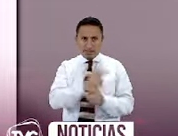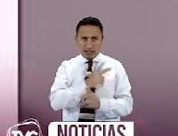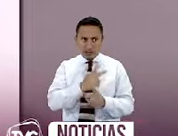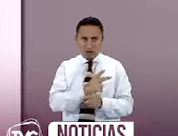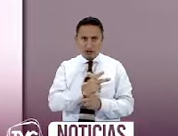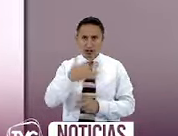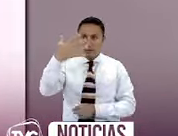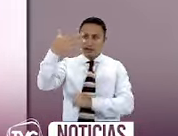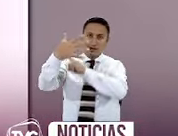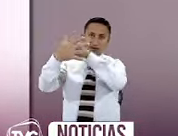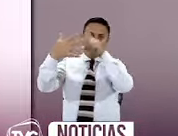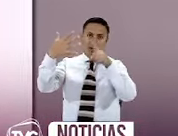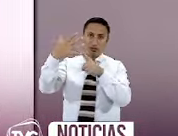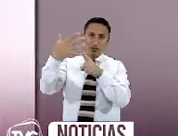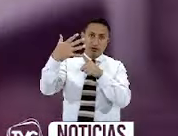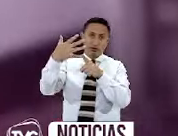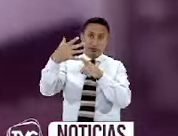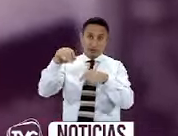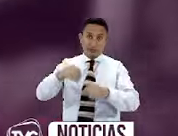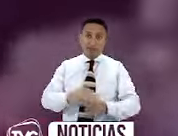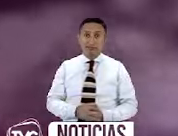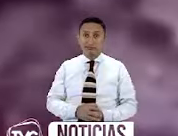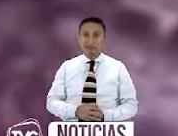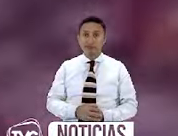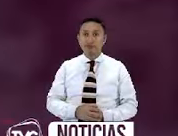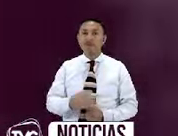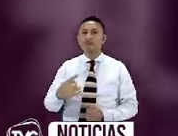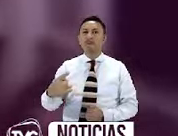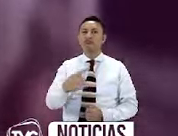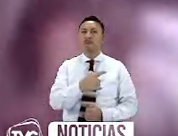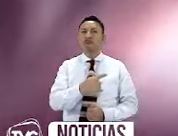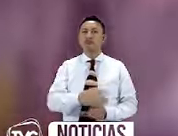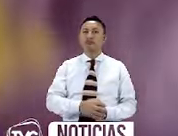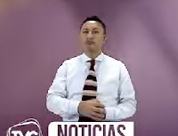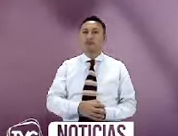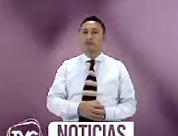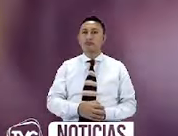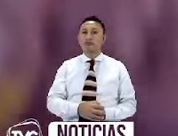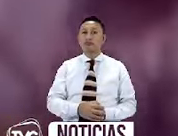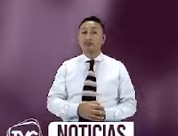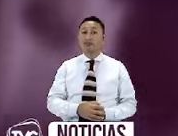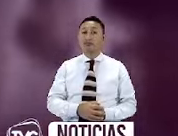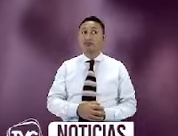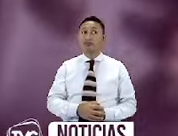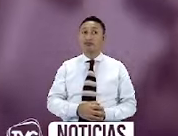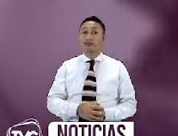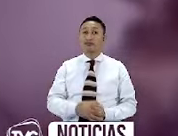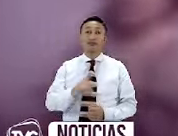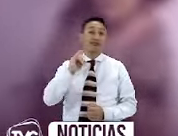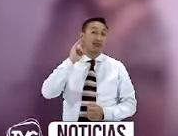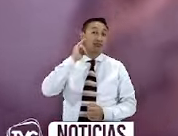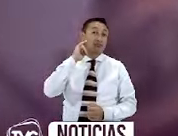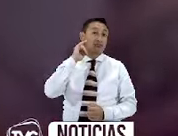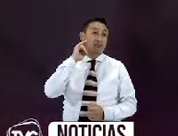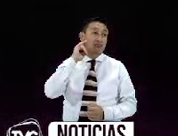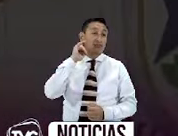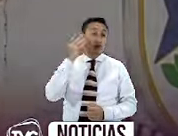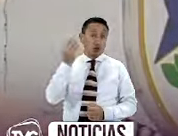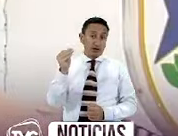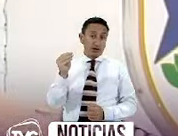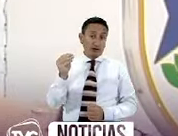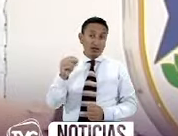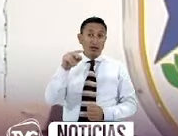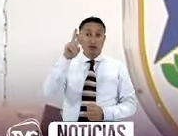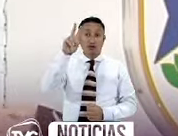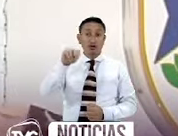de Los Áchilas, procesado por ser el presunto autor de un delito sexual en contra de una menor de edad en el año 2018. Este ciudadano